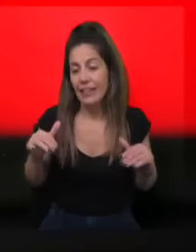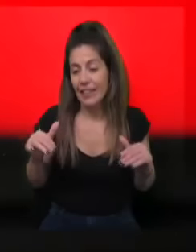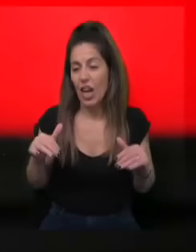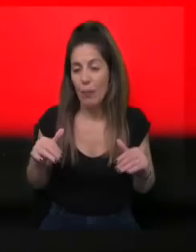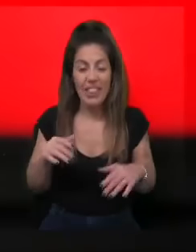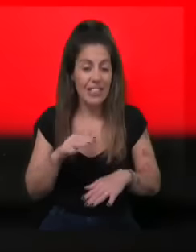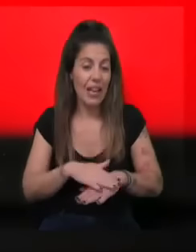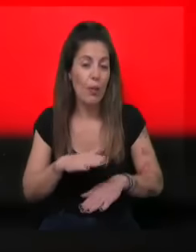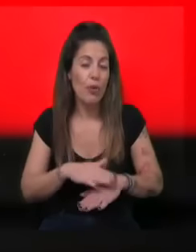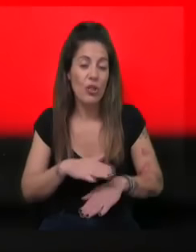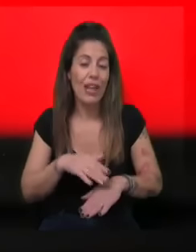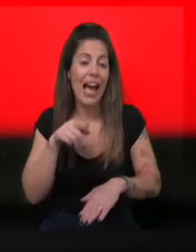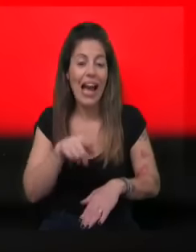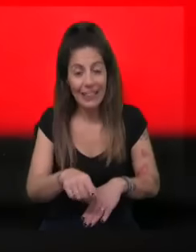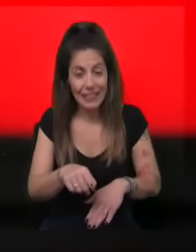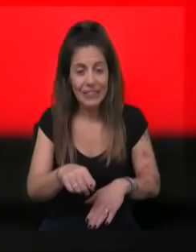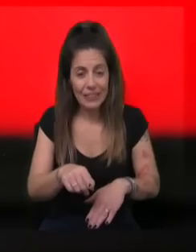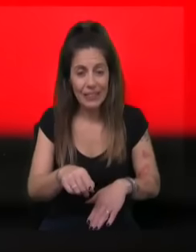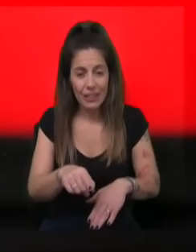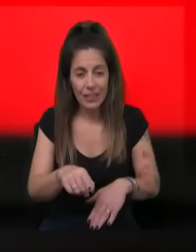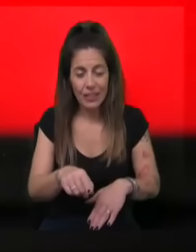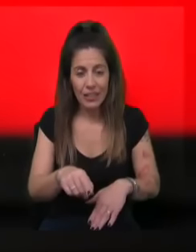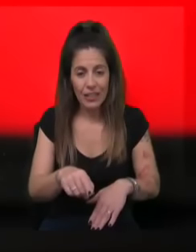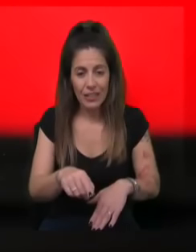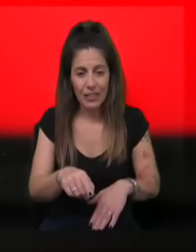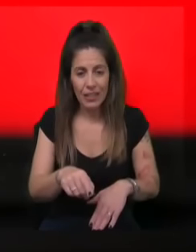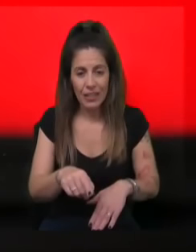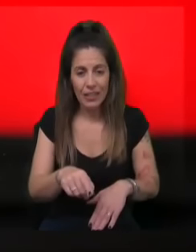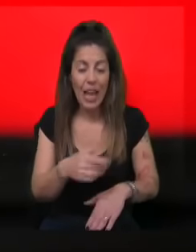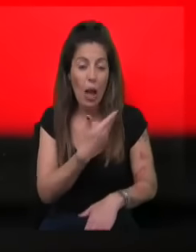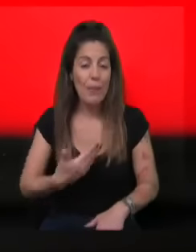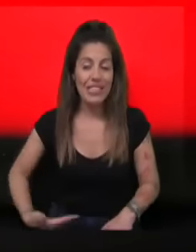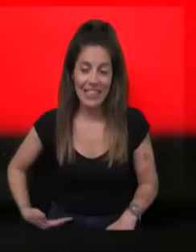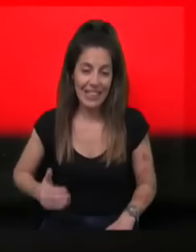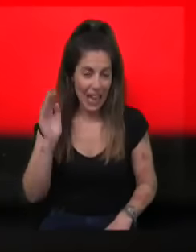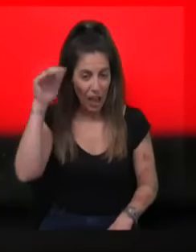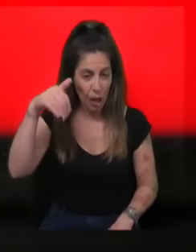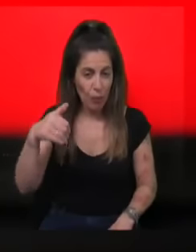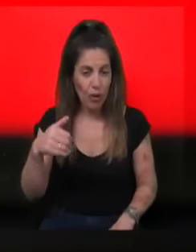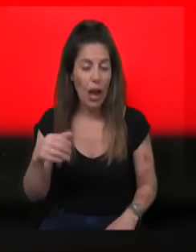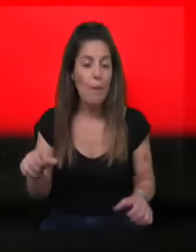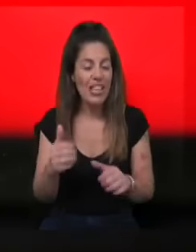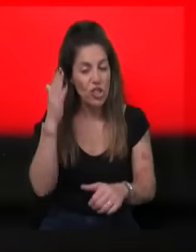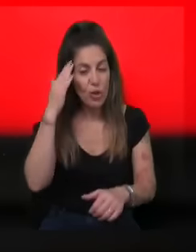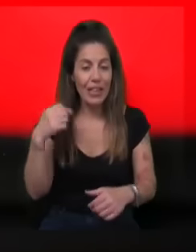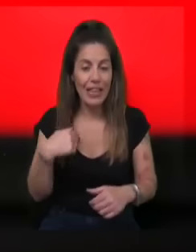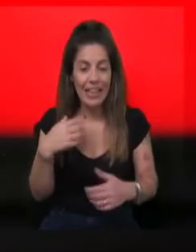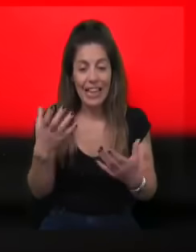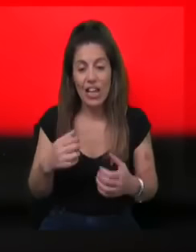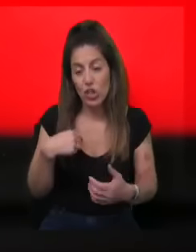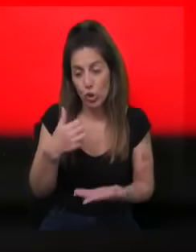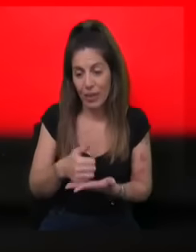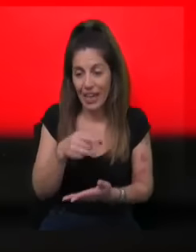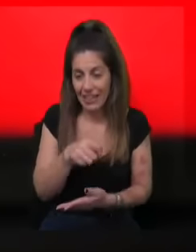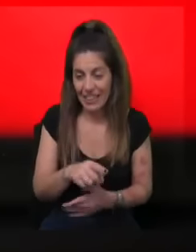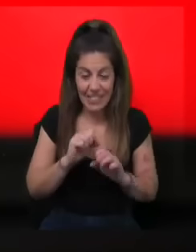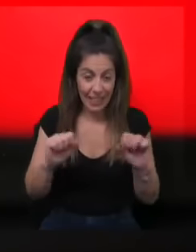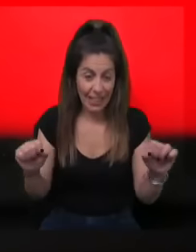esa responsabilidad y ahí fue que este el presidente de la república me hizo saber que quería que yo estuviera ahí